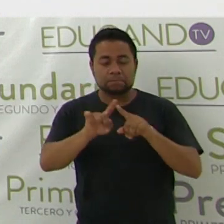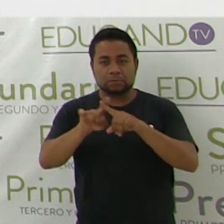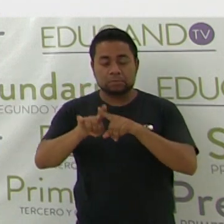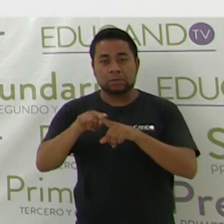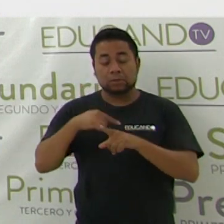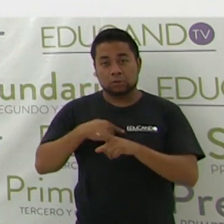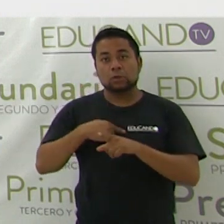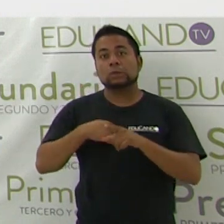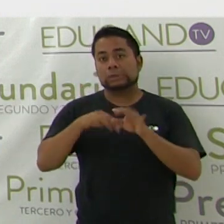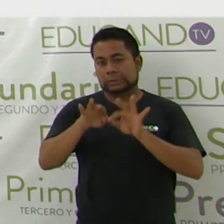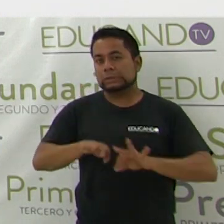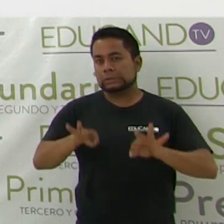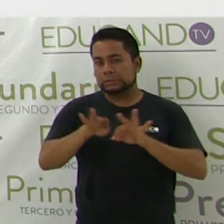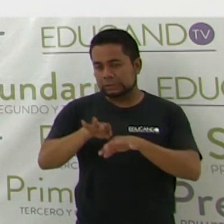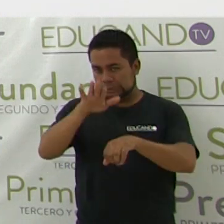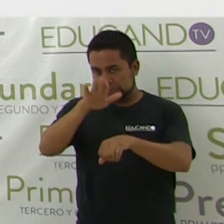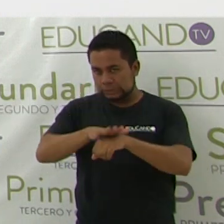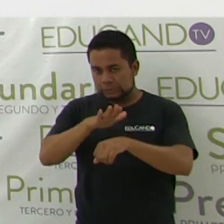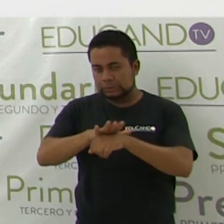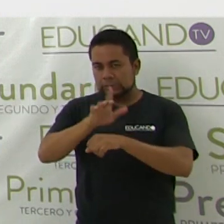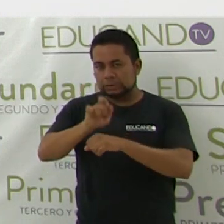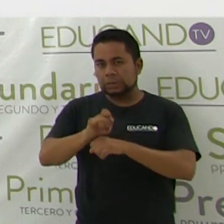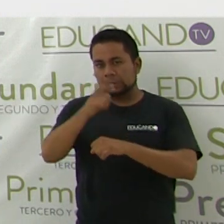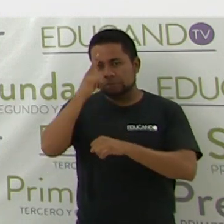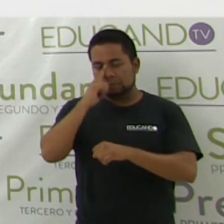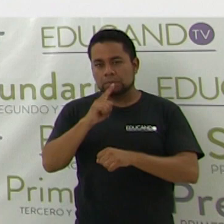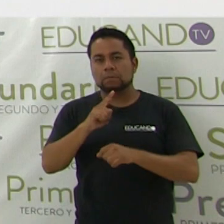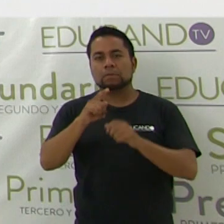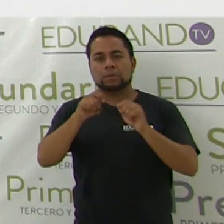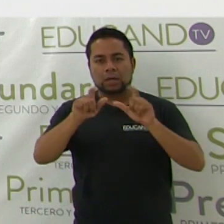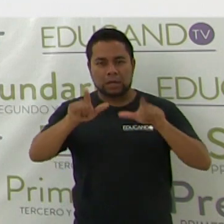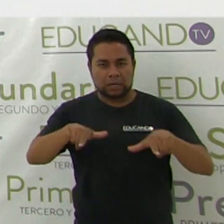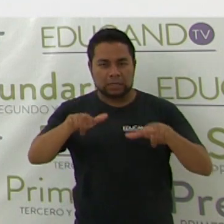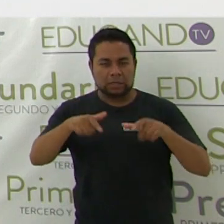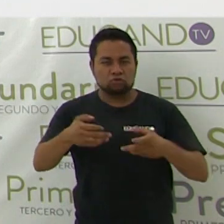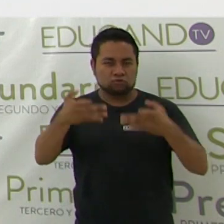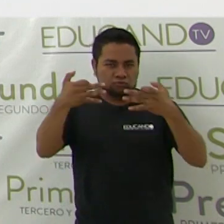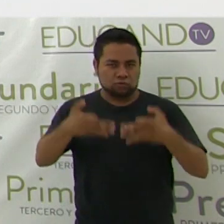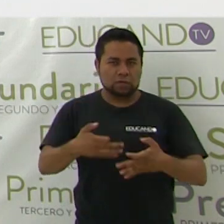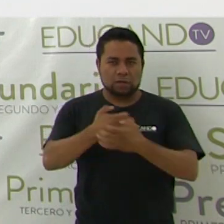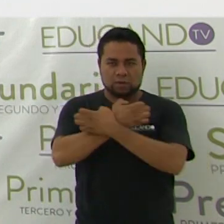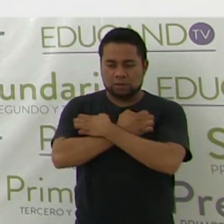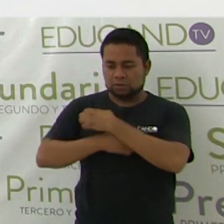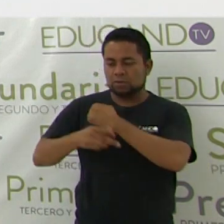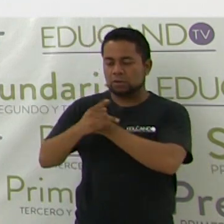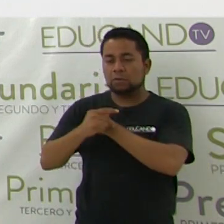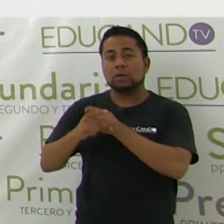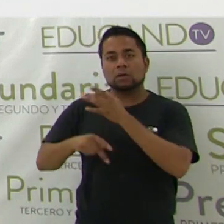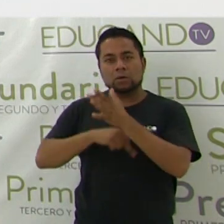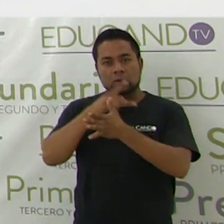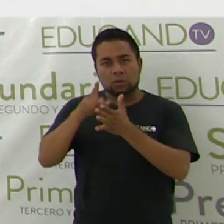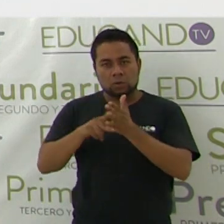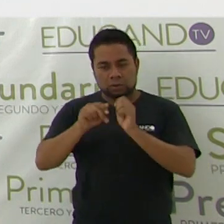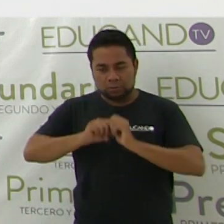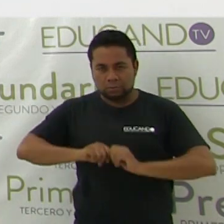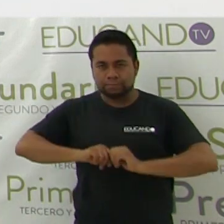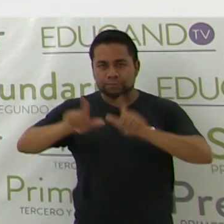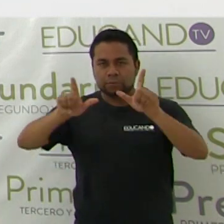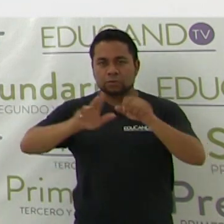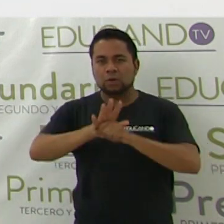quiero recomendarles el sitio oficial de Educando TV, en donde ustedes pueden volver a ver todas estas